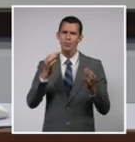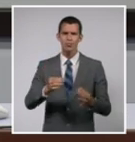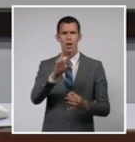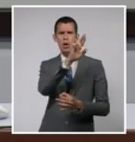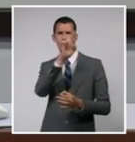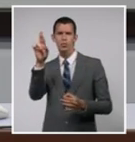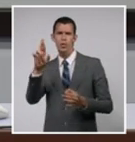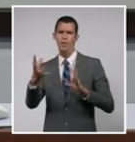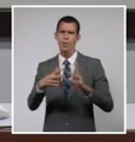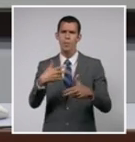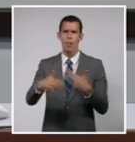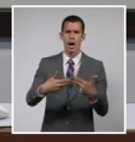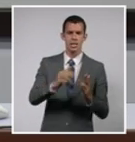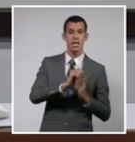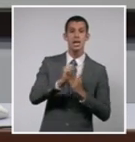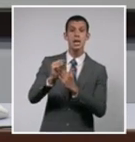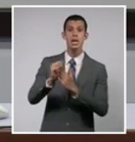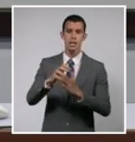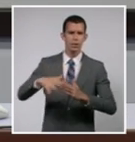los recursos, incluso